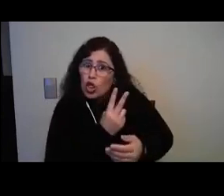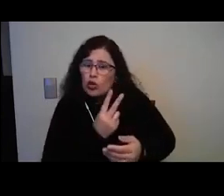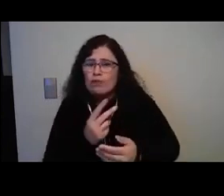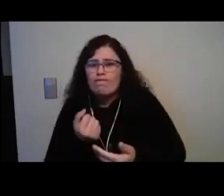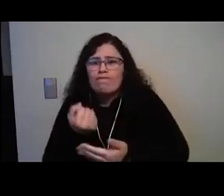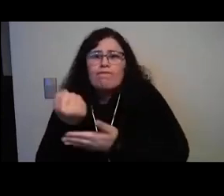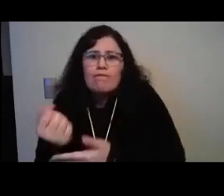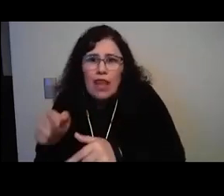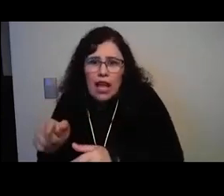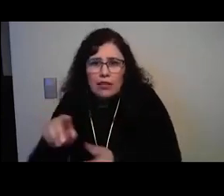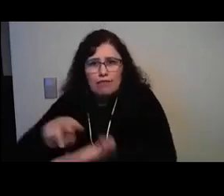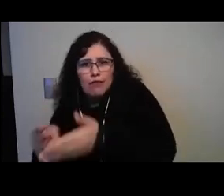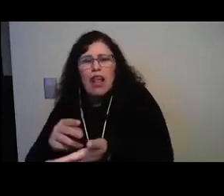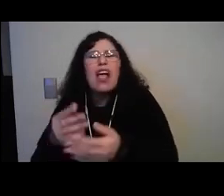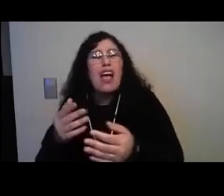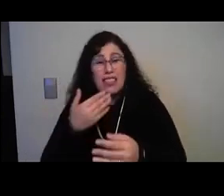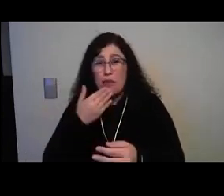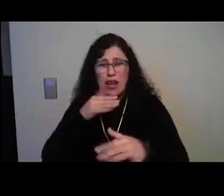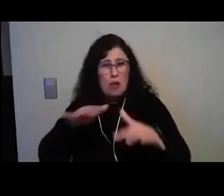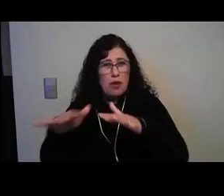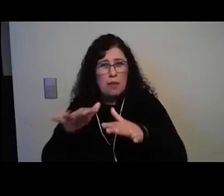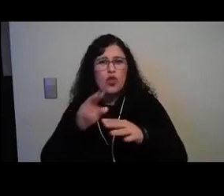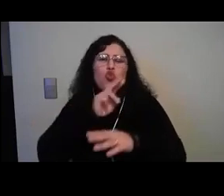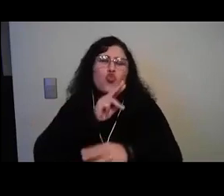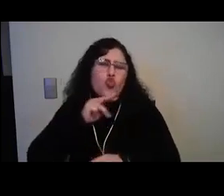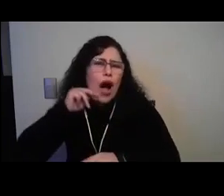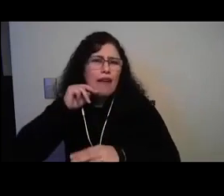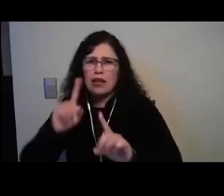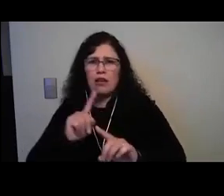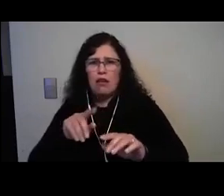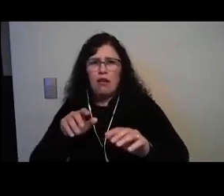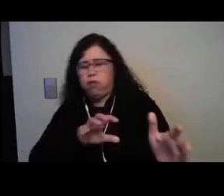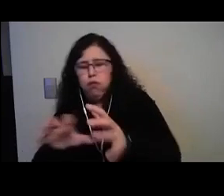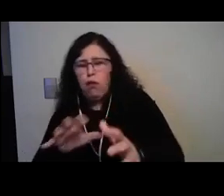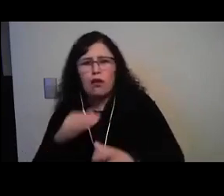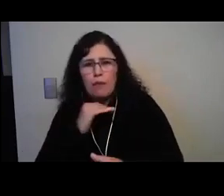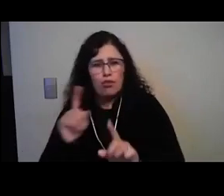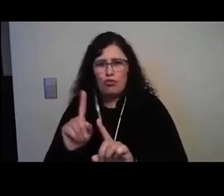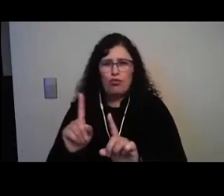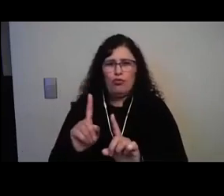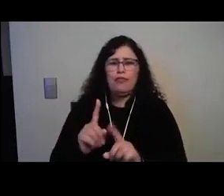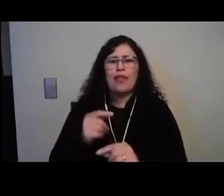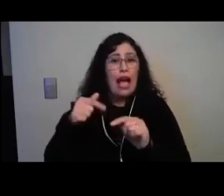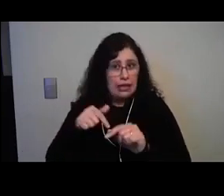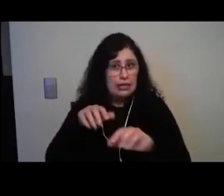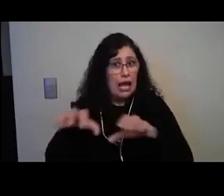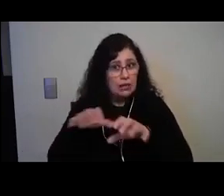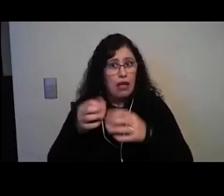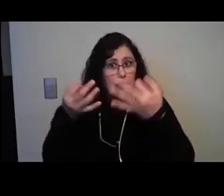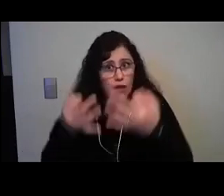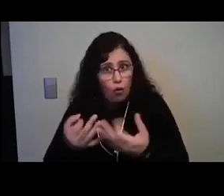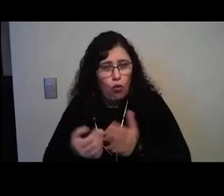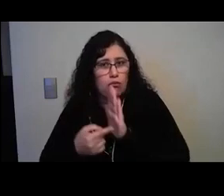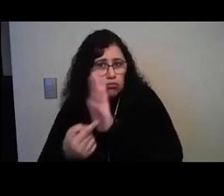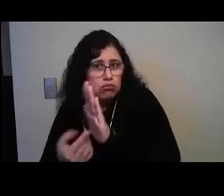movimientos bruscos, dolorosos, ¿cierto? Y procure que sea siempre una actividad segura para la persona, ¿ya? Dentro de